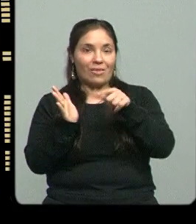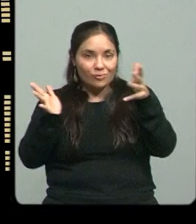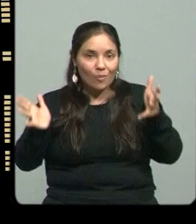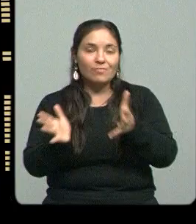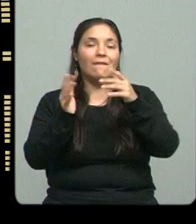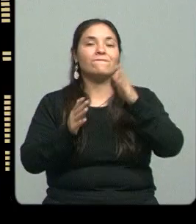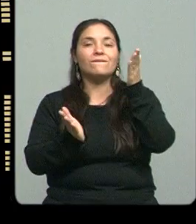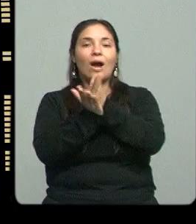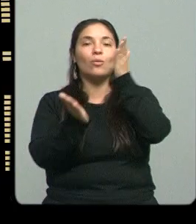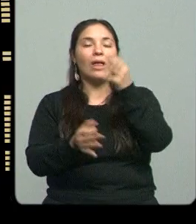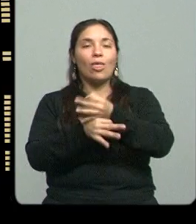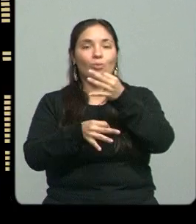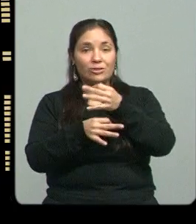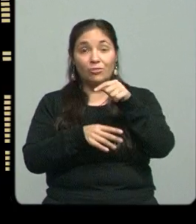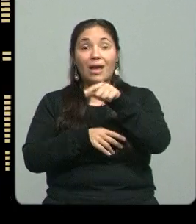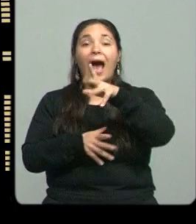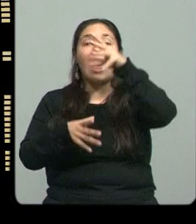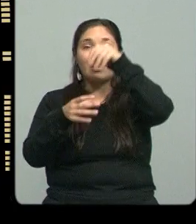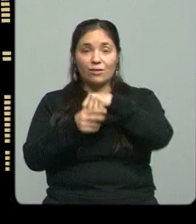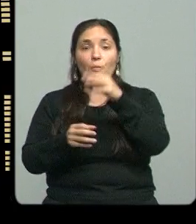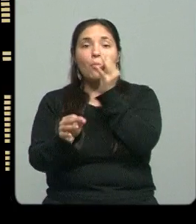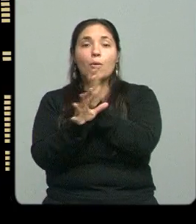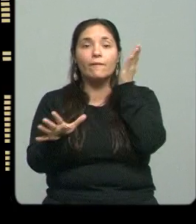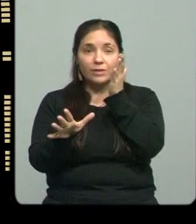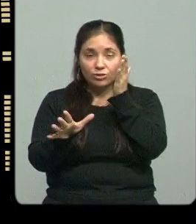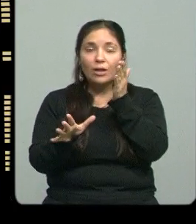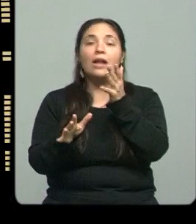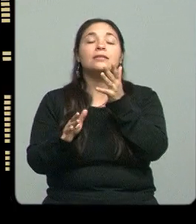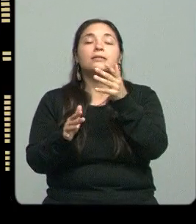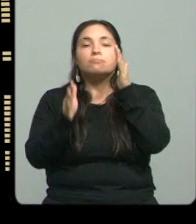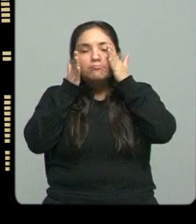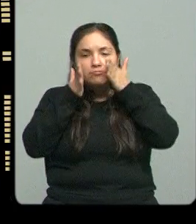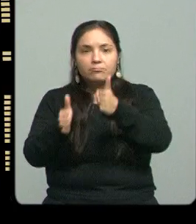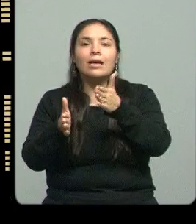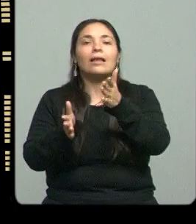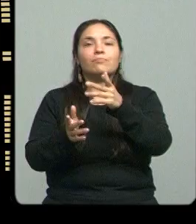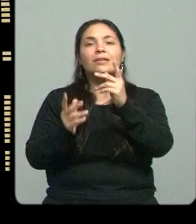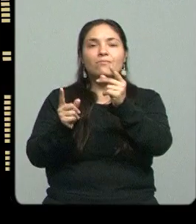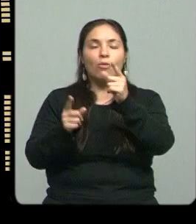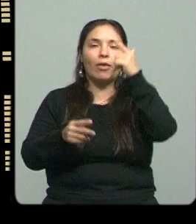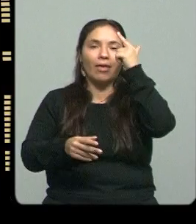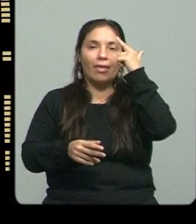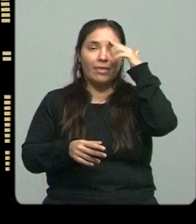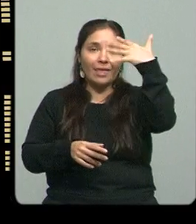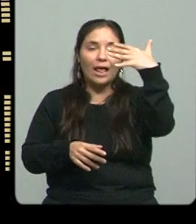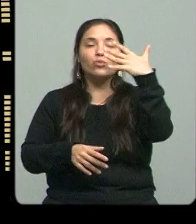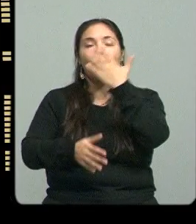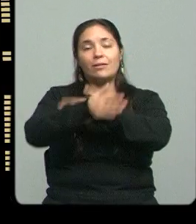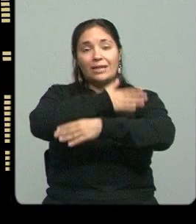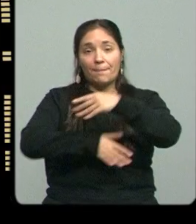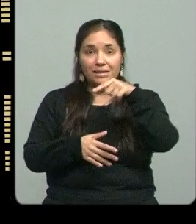Facultad de Educación, que forma profesionales especialistas en pedagogía terapéutica, en discapacidad intelectual y motora,